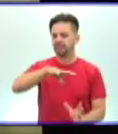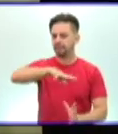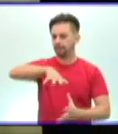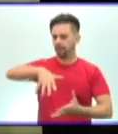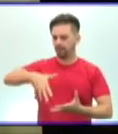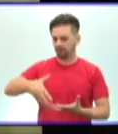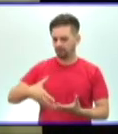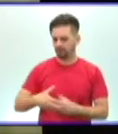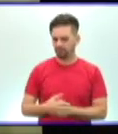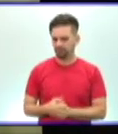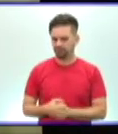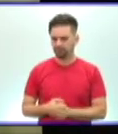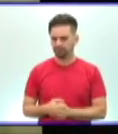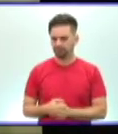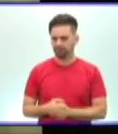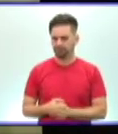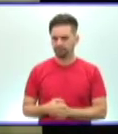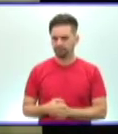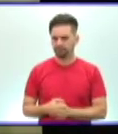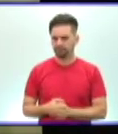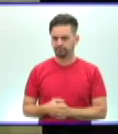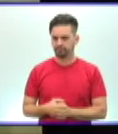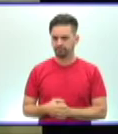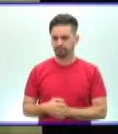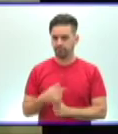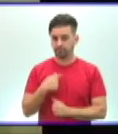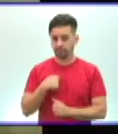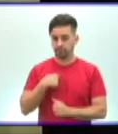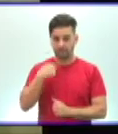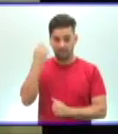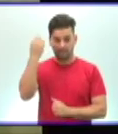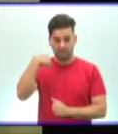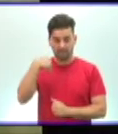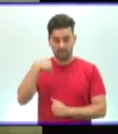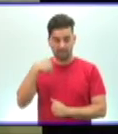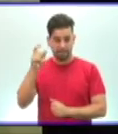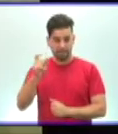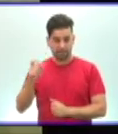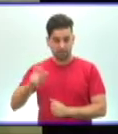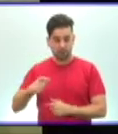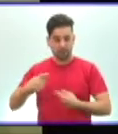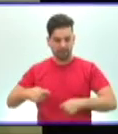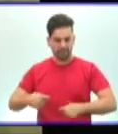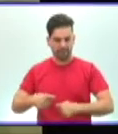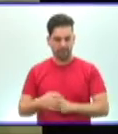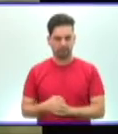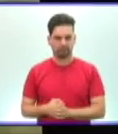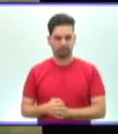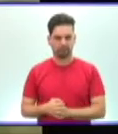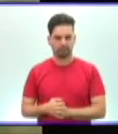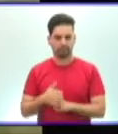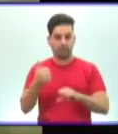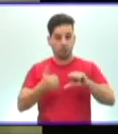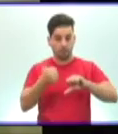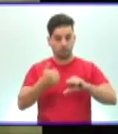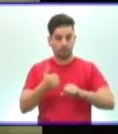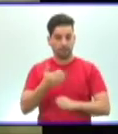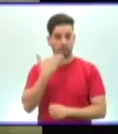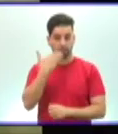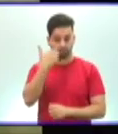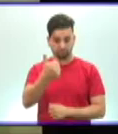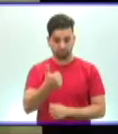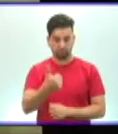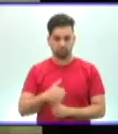constituyen esencia para el comportamiento de los seres humanos. Recordemos entonces los principales problemas ambientales